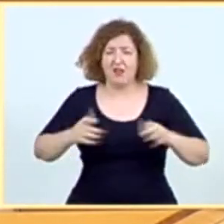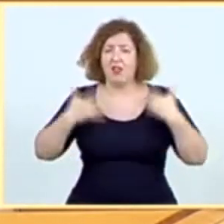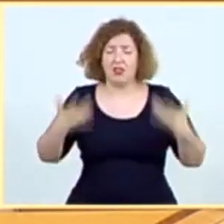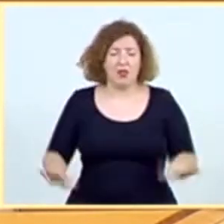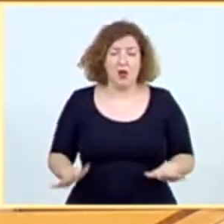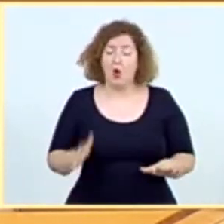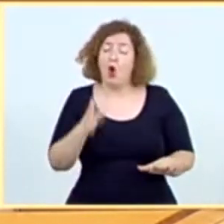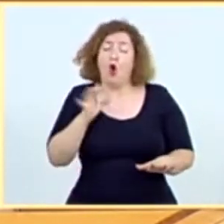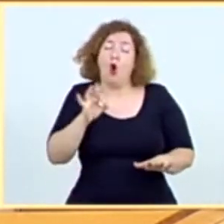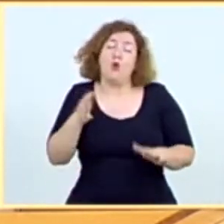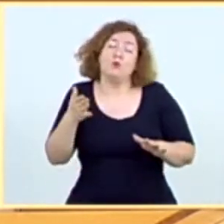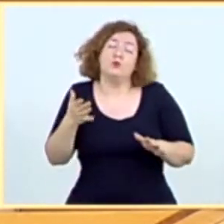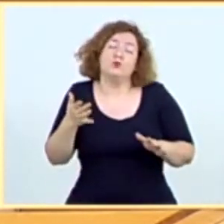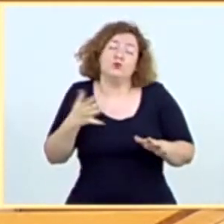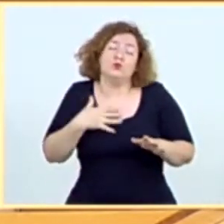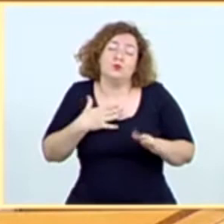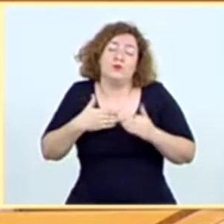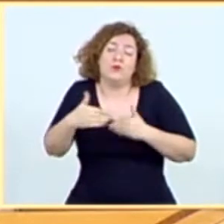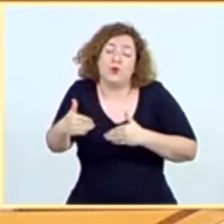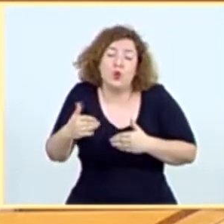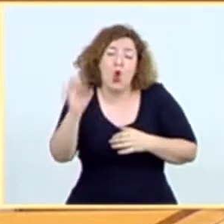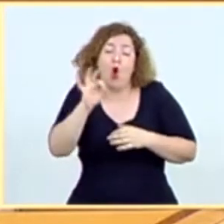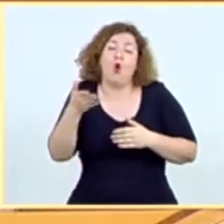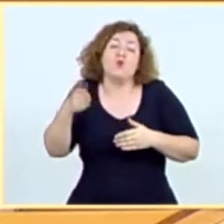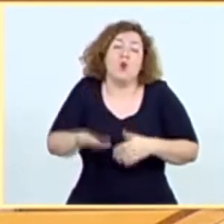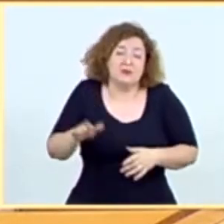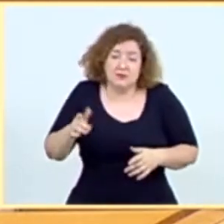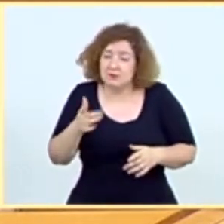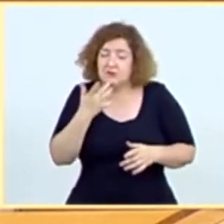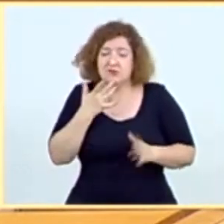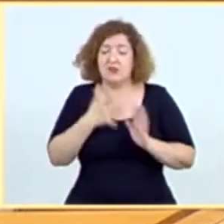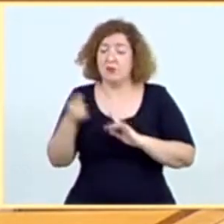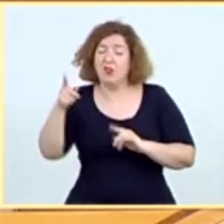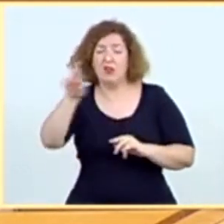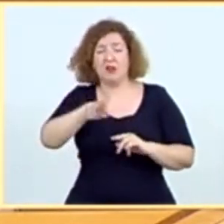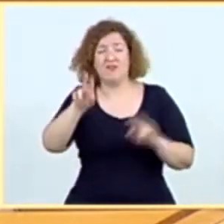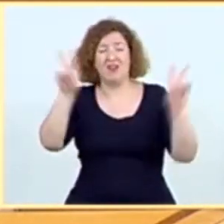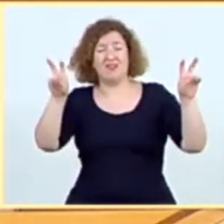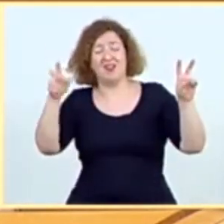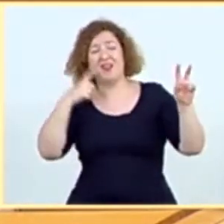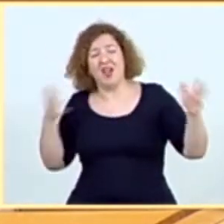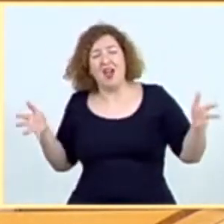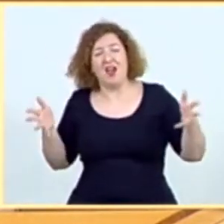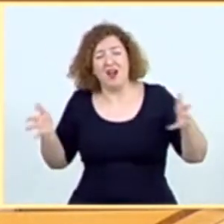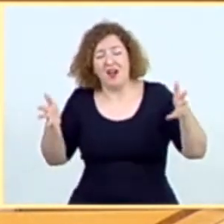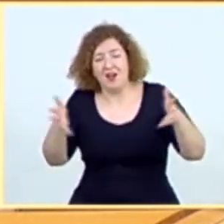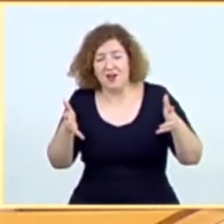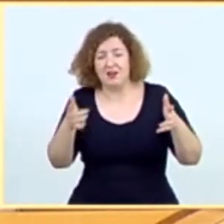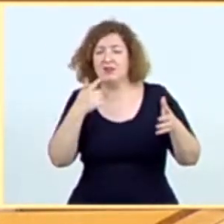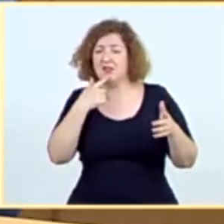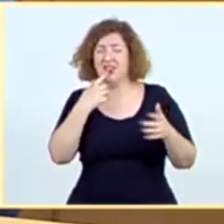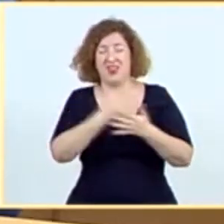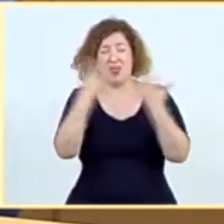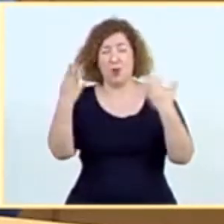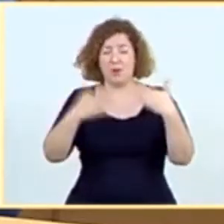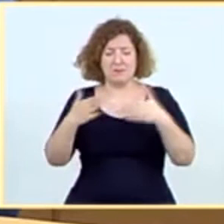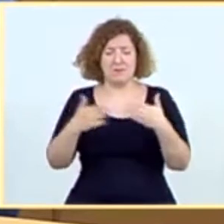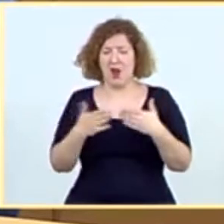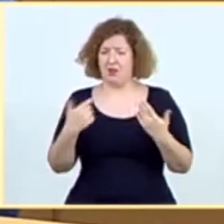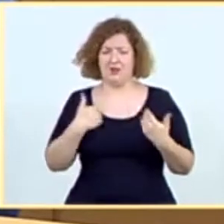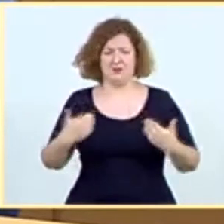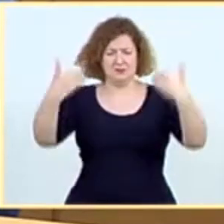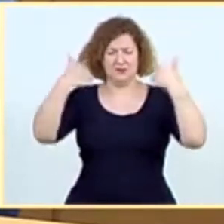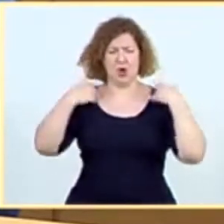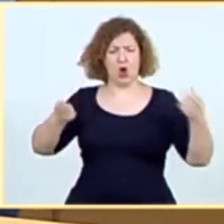o a su muerte. No vamos a dejar a nadie atrás, seguían repitiendo. En usted, señor Iglesias, delegaron desde el 19 de marzo la máxima responsabilidad